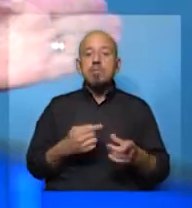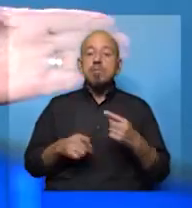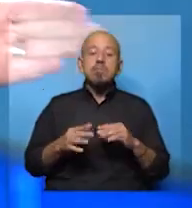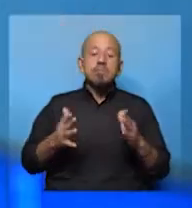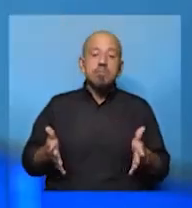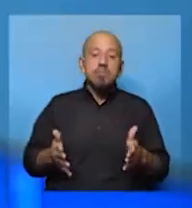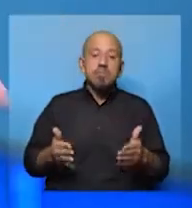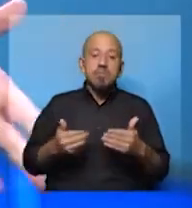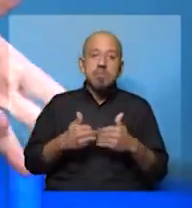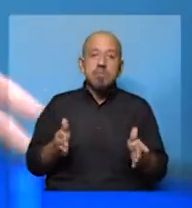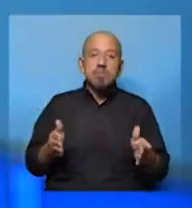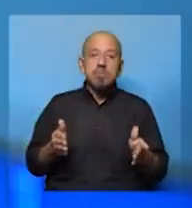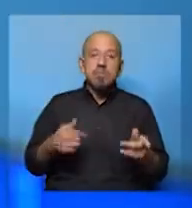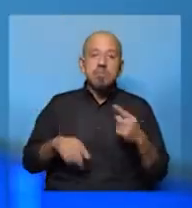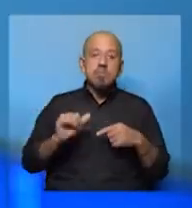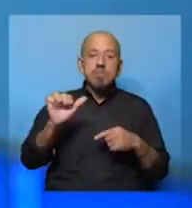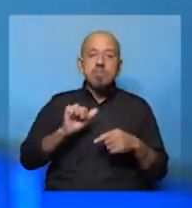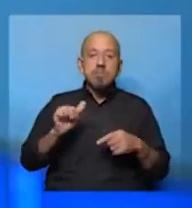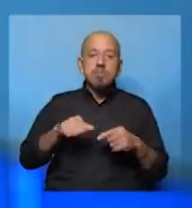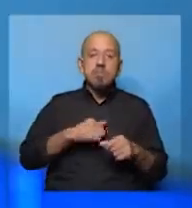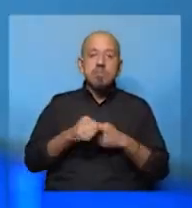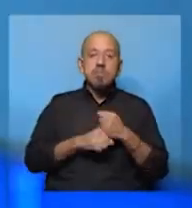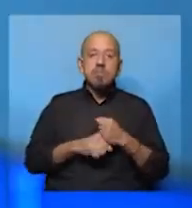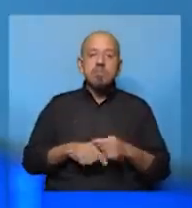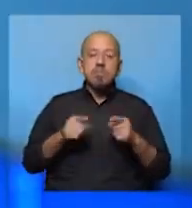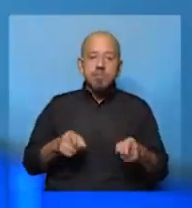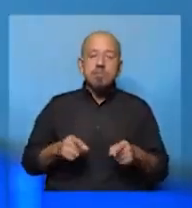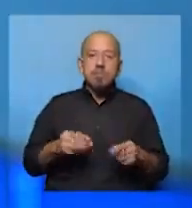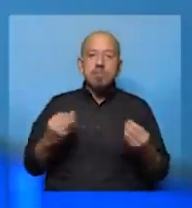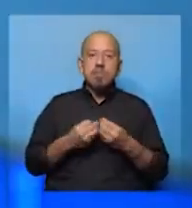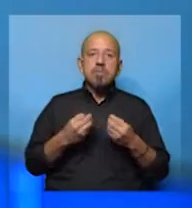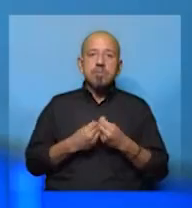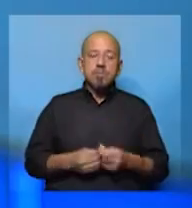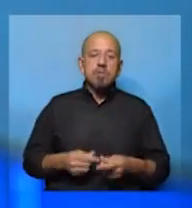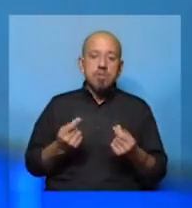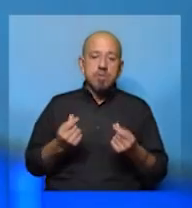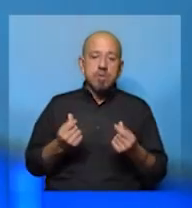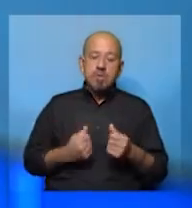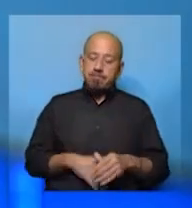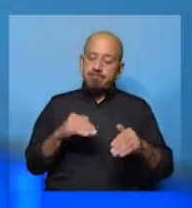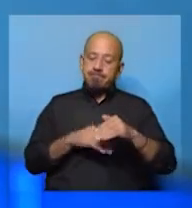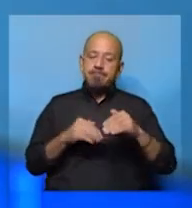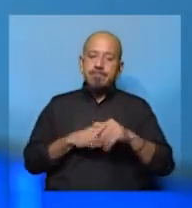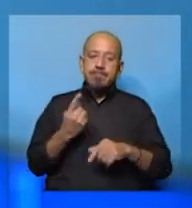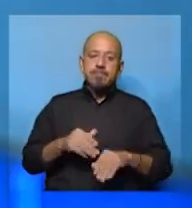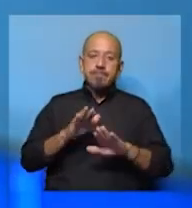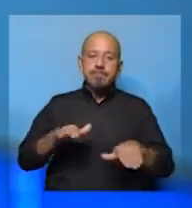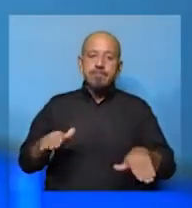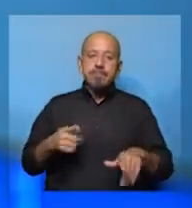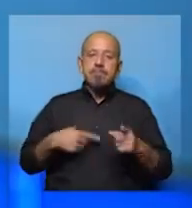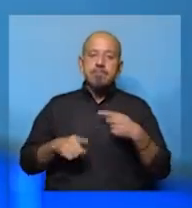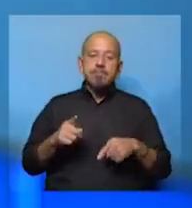que eso empezó a regir desde enero de este año o sea que ahí hay mucho dinero acumulado para la primera infancia sin